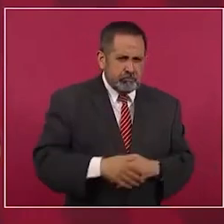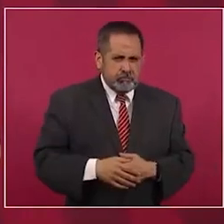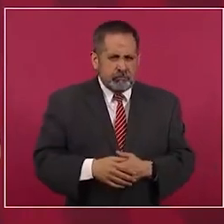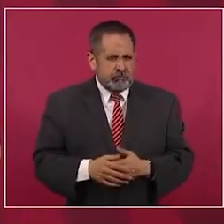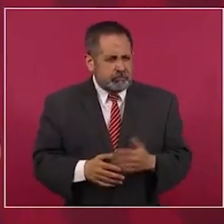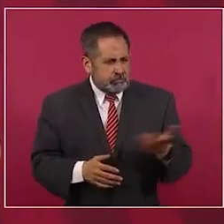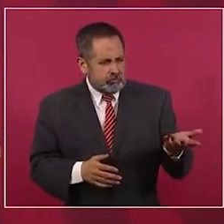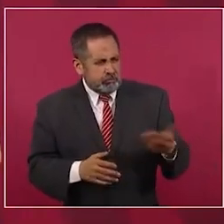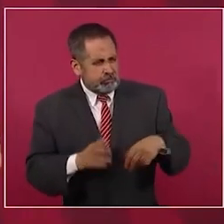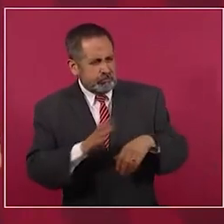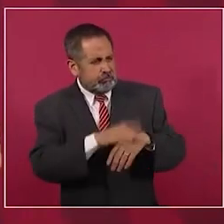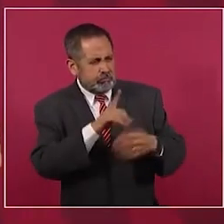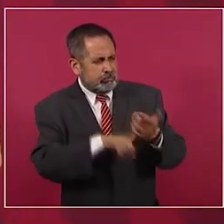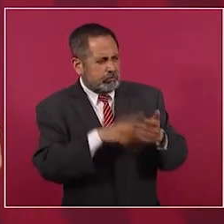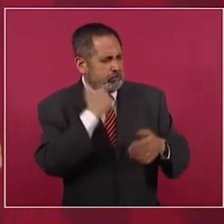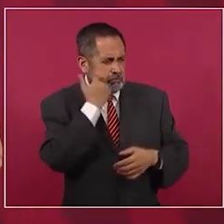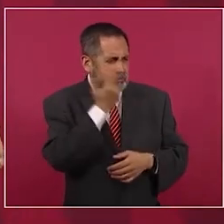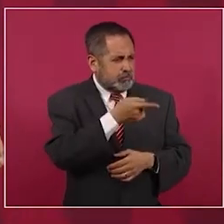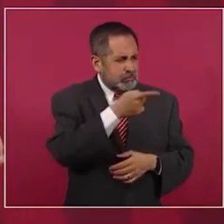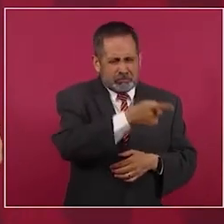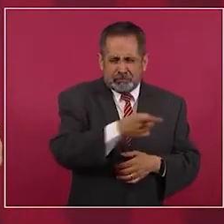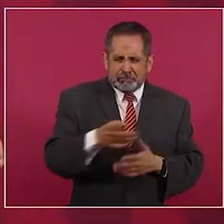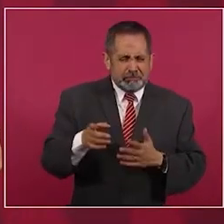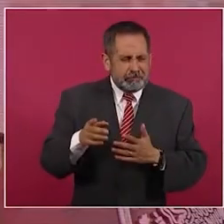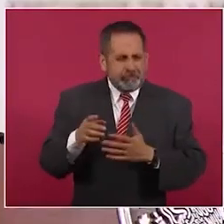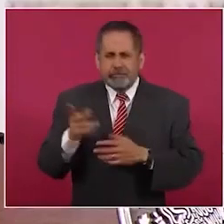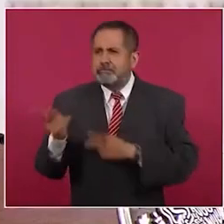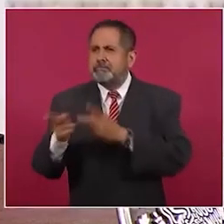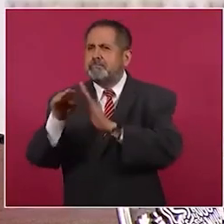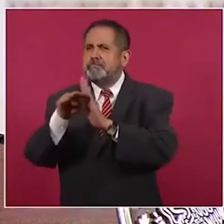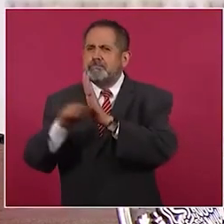quieren la revocación del mandato?